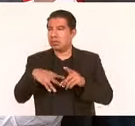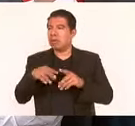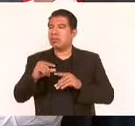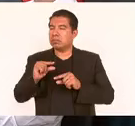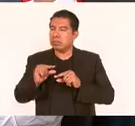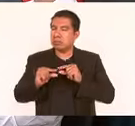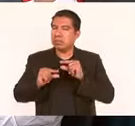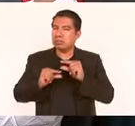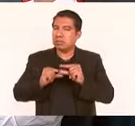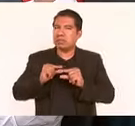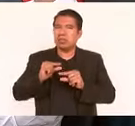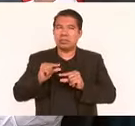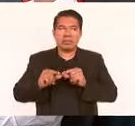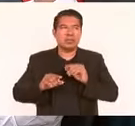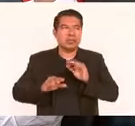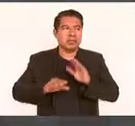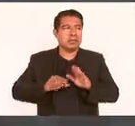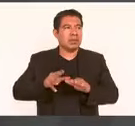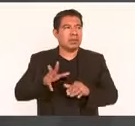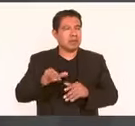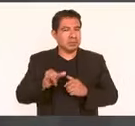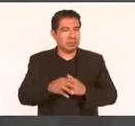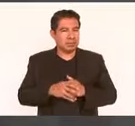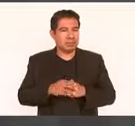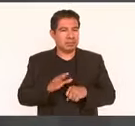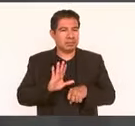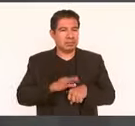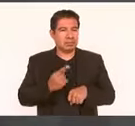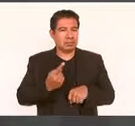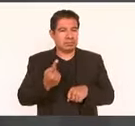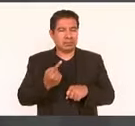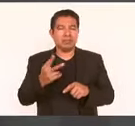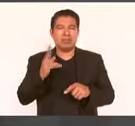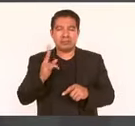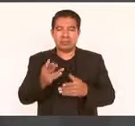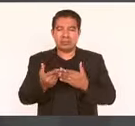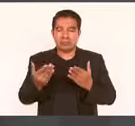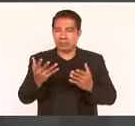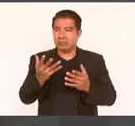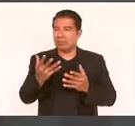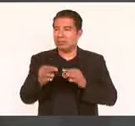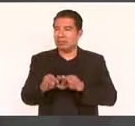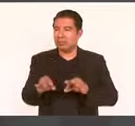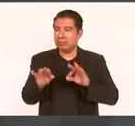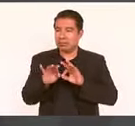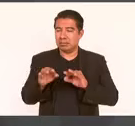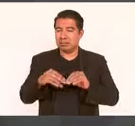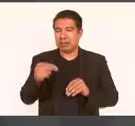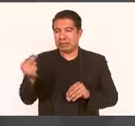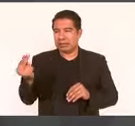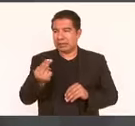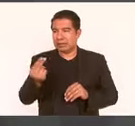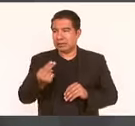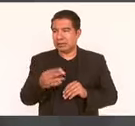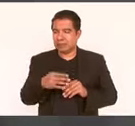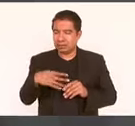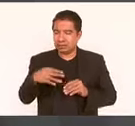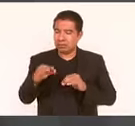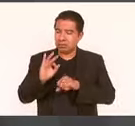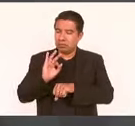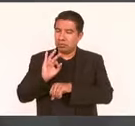despacio, sino porque se requiere de un trato